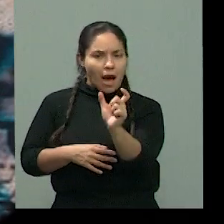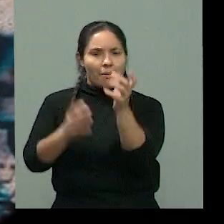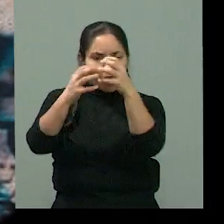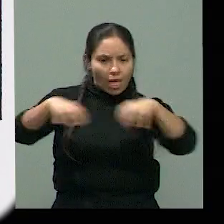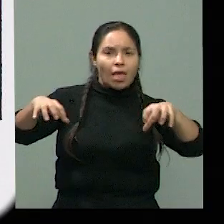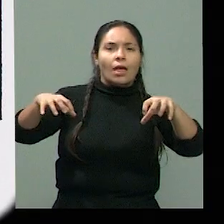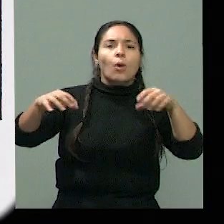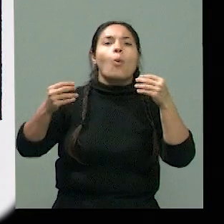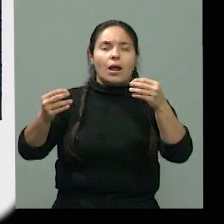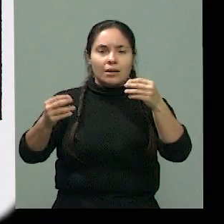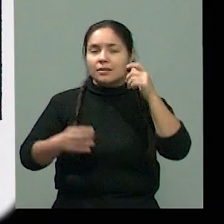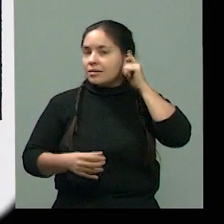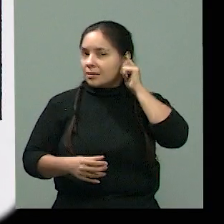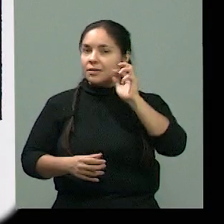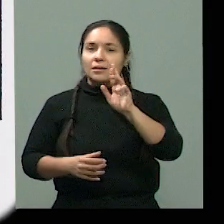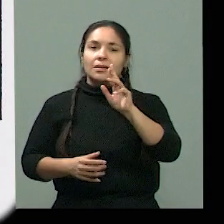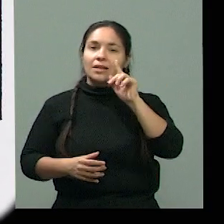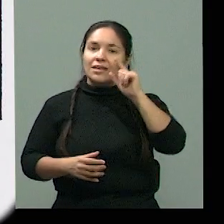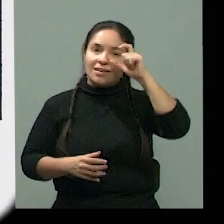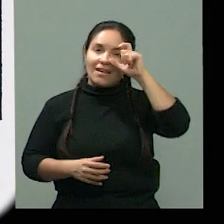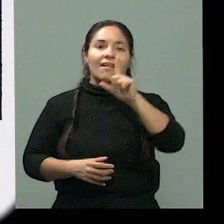división: la grieta.